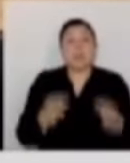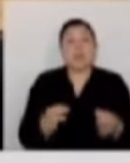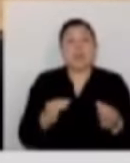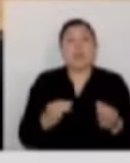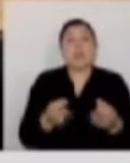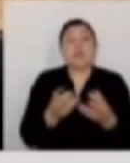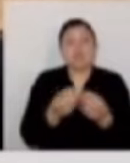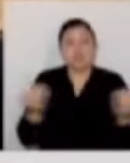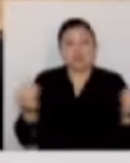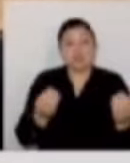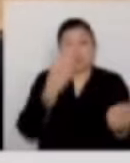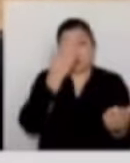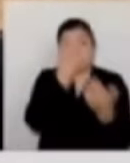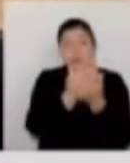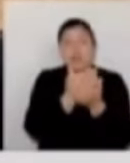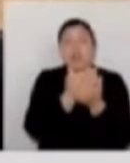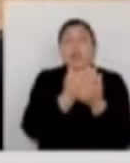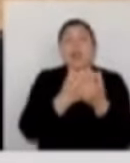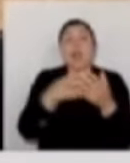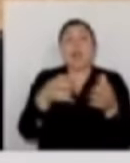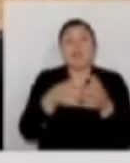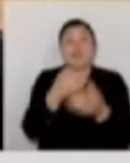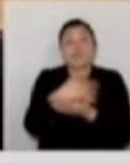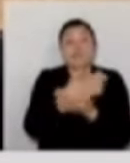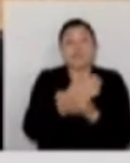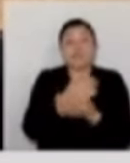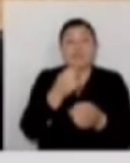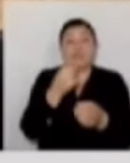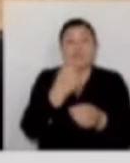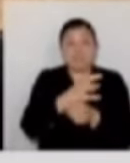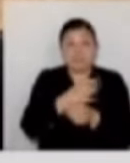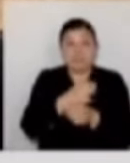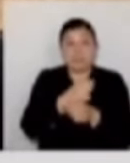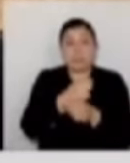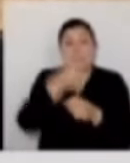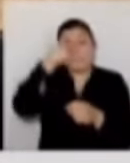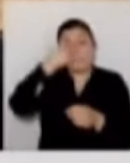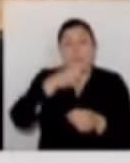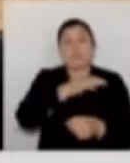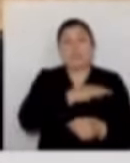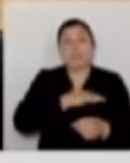crímen organizado pero necesitamos que el Ministerio del interior haga algo por favor muchas gracias presidente dicho